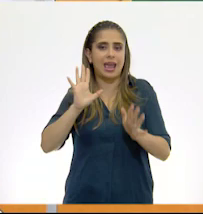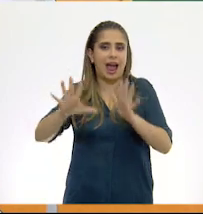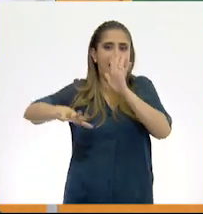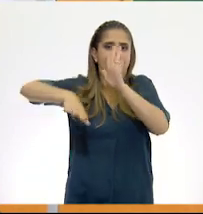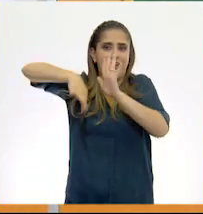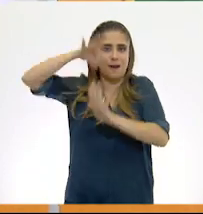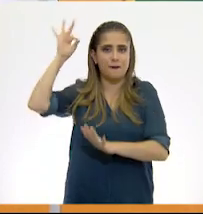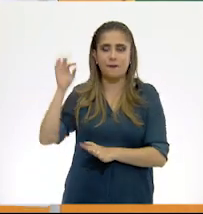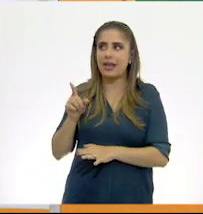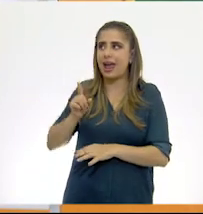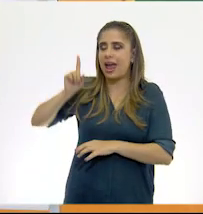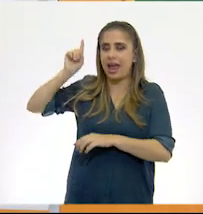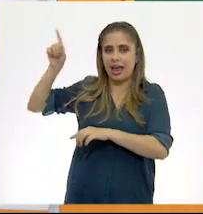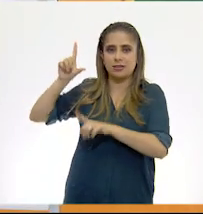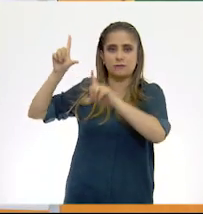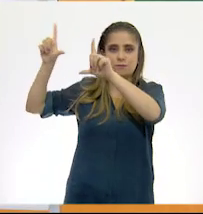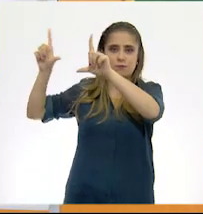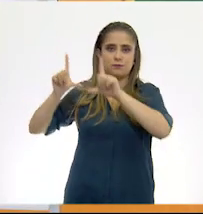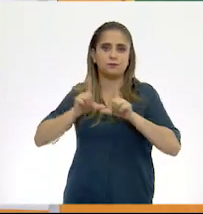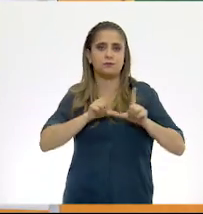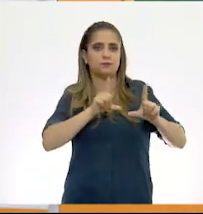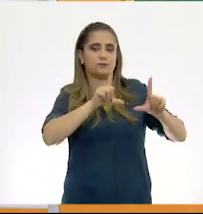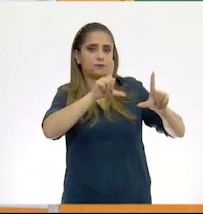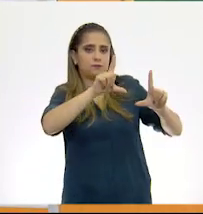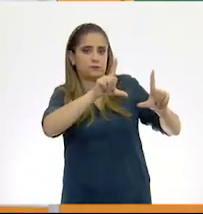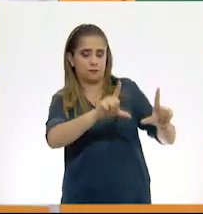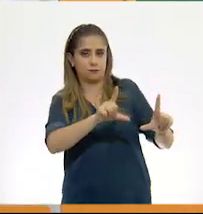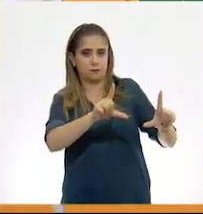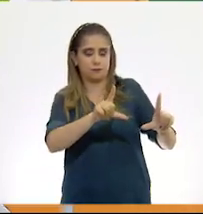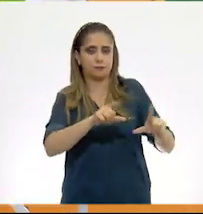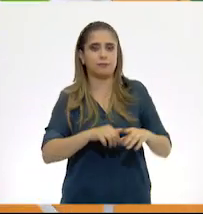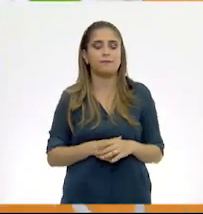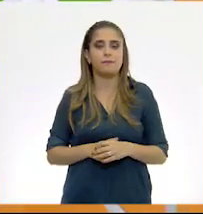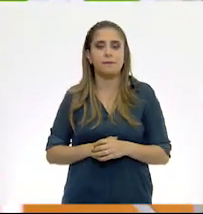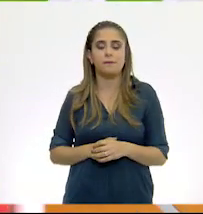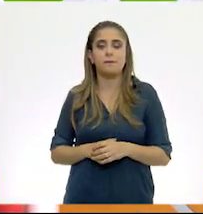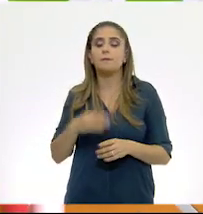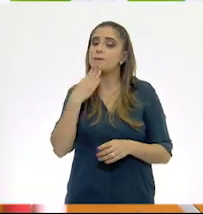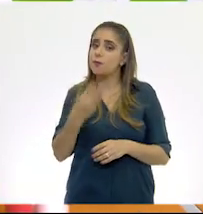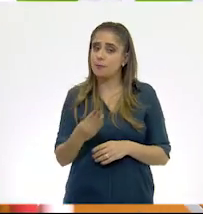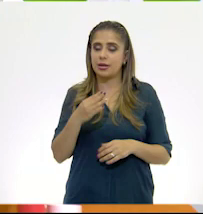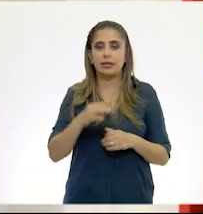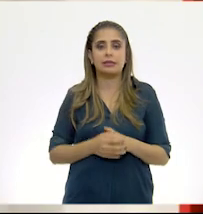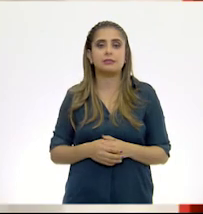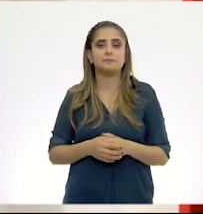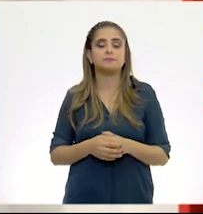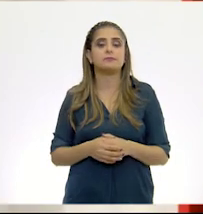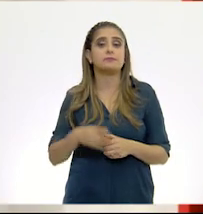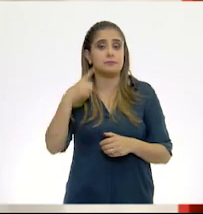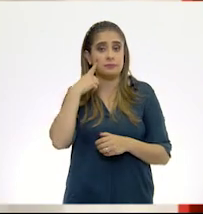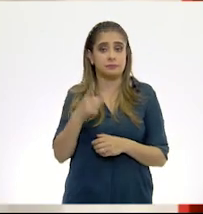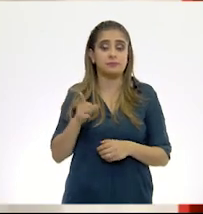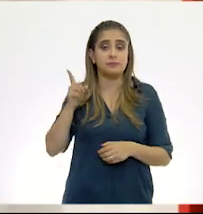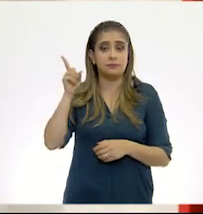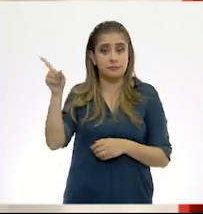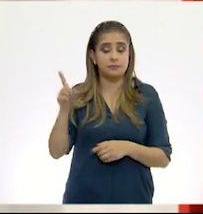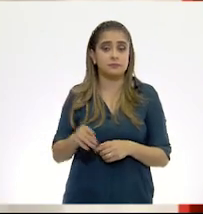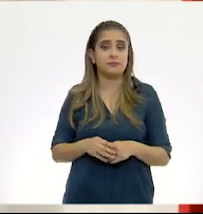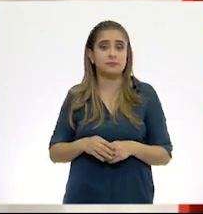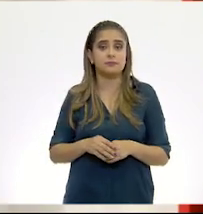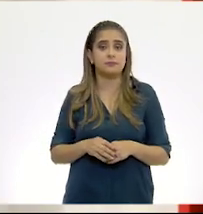entonces. Así que vamos a despegarla para colocarla del lado izquierdo. Muy bien. En lo que Oscar la pega, vamos a ver la figura,